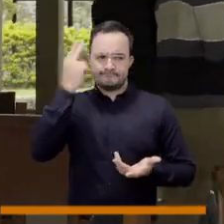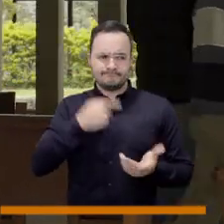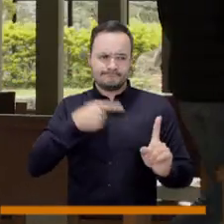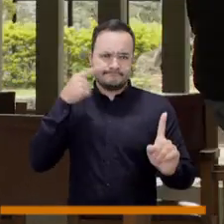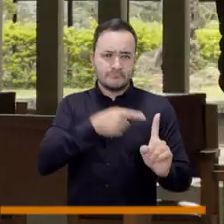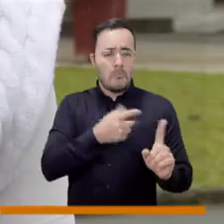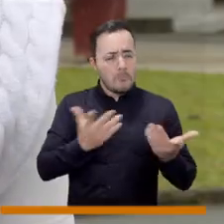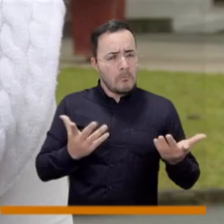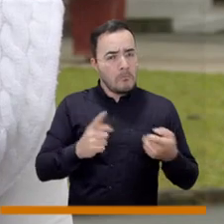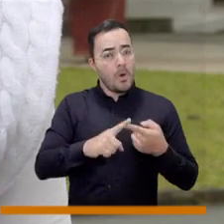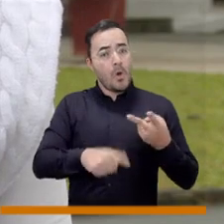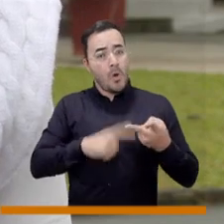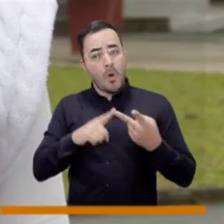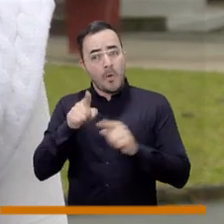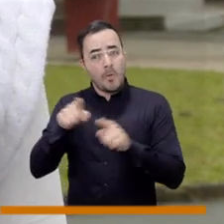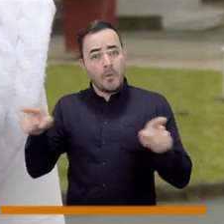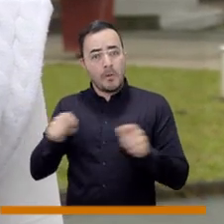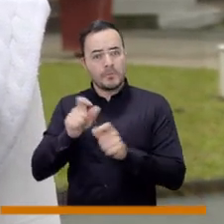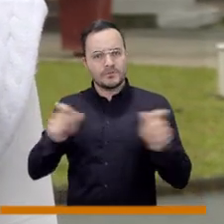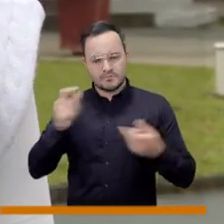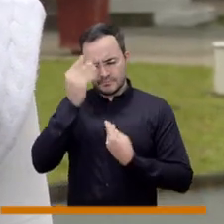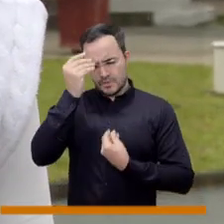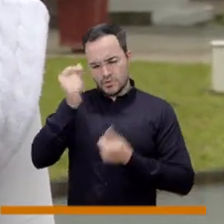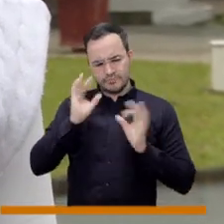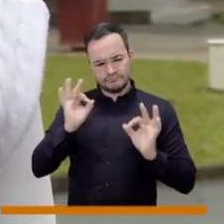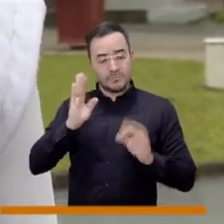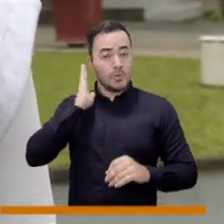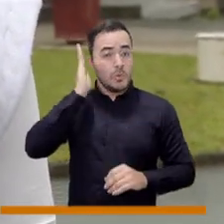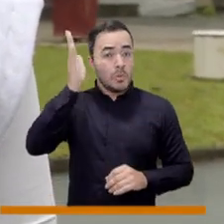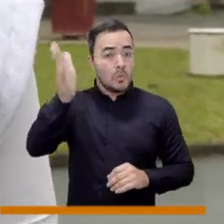también personas que con sus buenos valores seguramente en